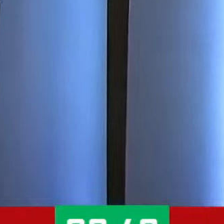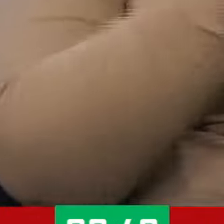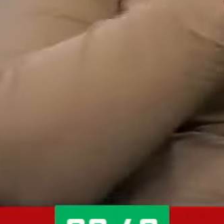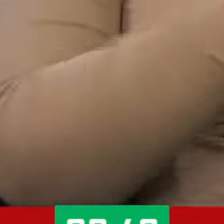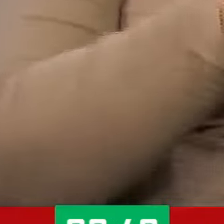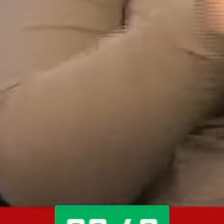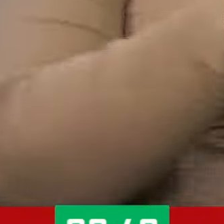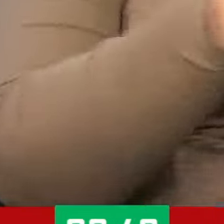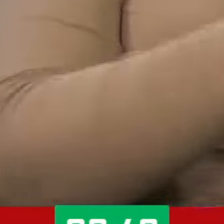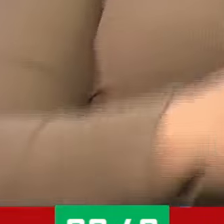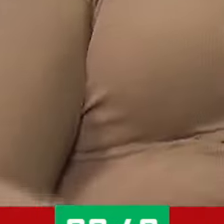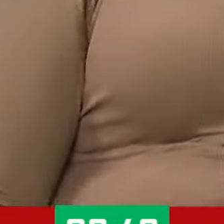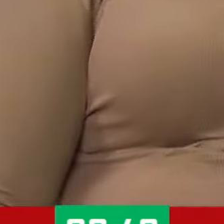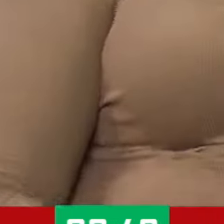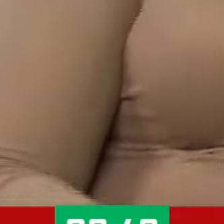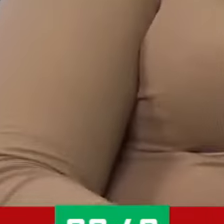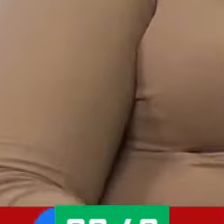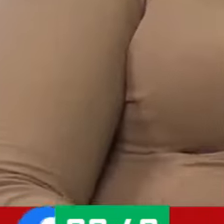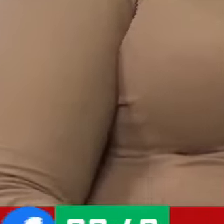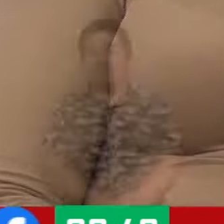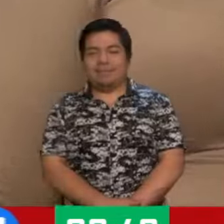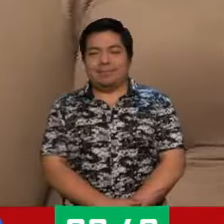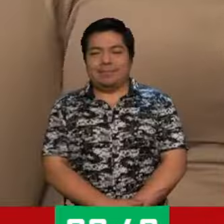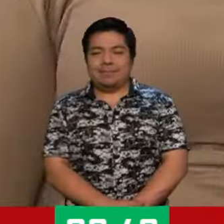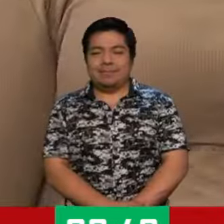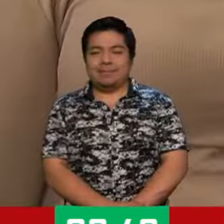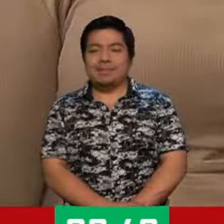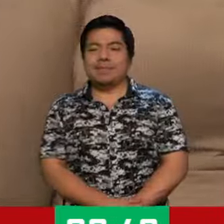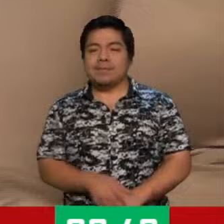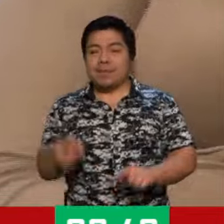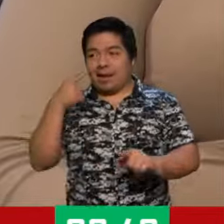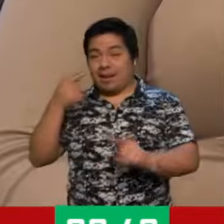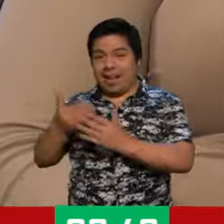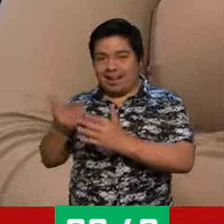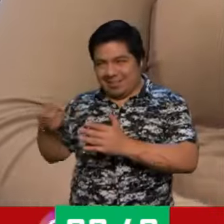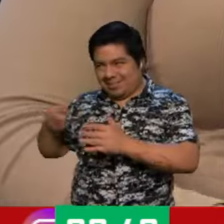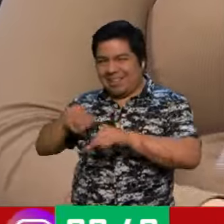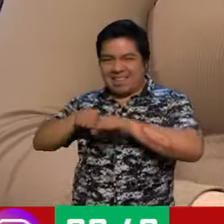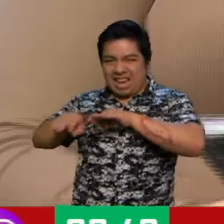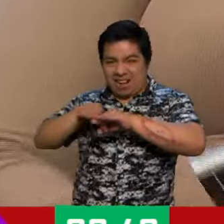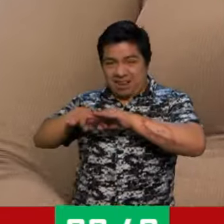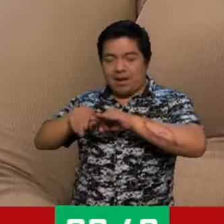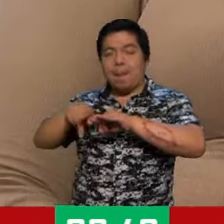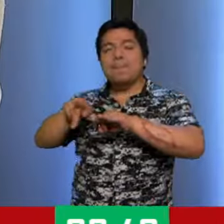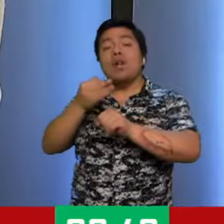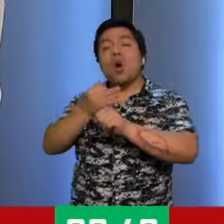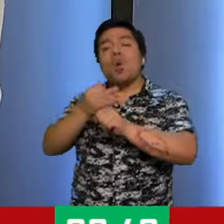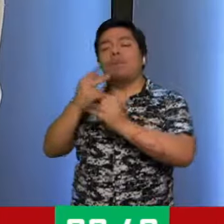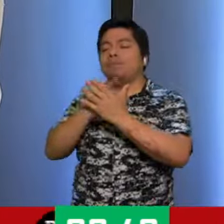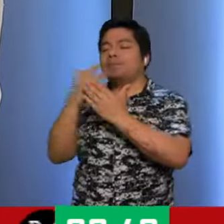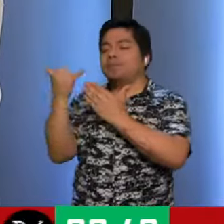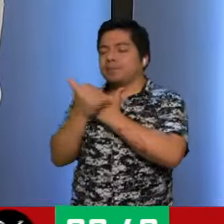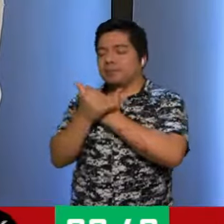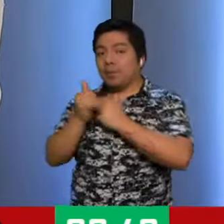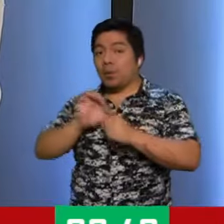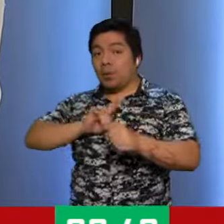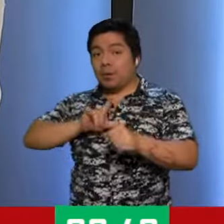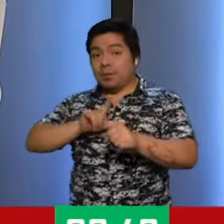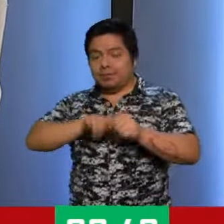pasa chambeando también detrás de cámara para que las cosas sucedan. Y hoy nos trae un proyecto súper especial, la